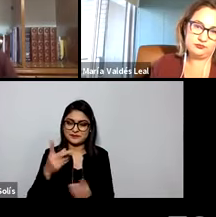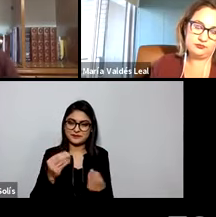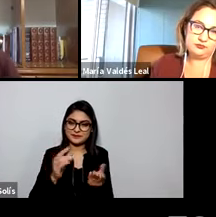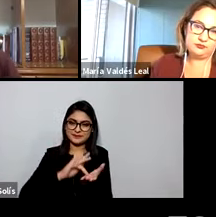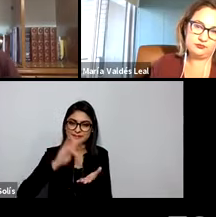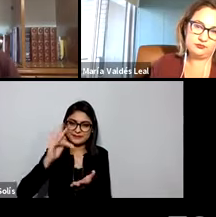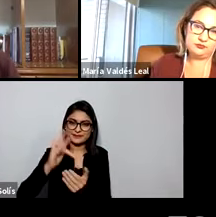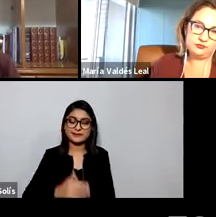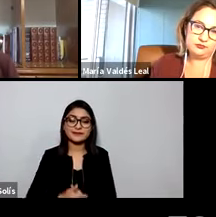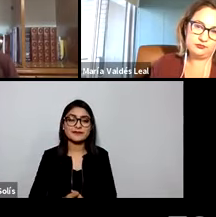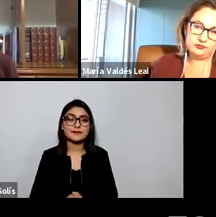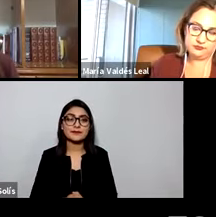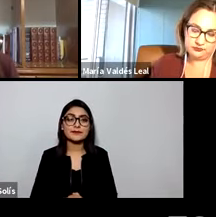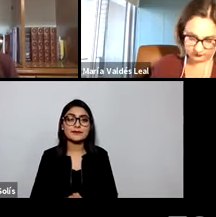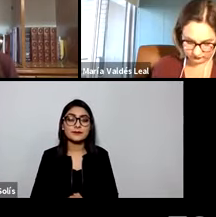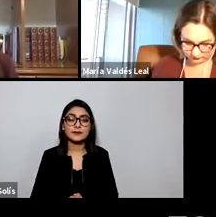gracias.